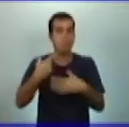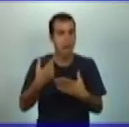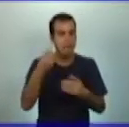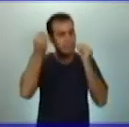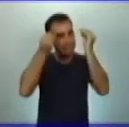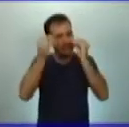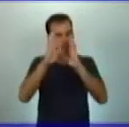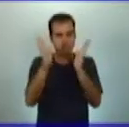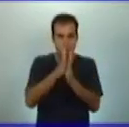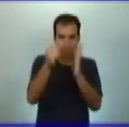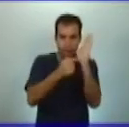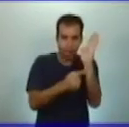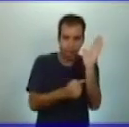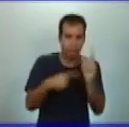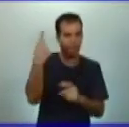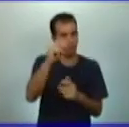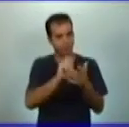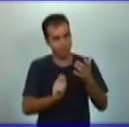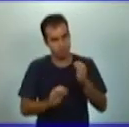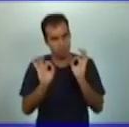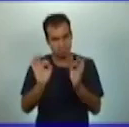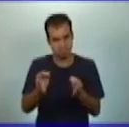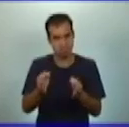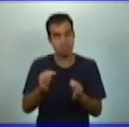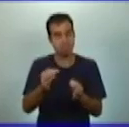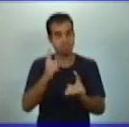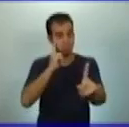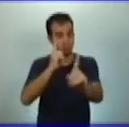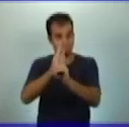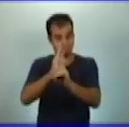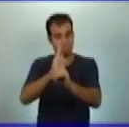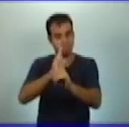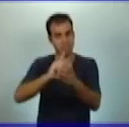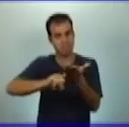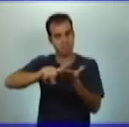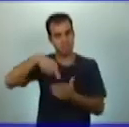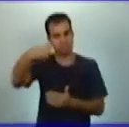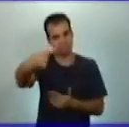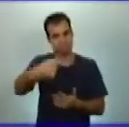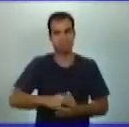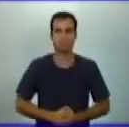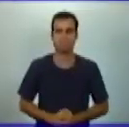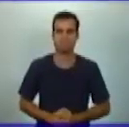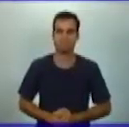analizar todo lo que hemos visto en el encuentro de hoy. Los espero entonces la próxima semana.